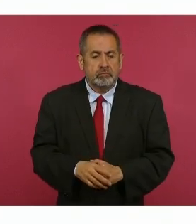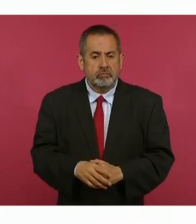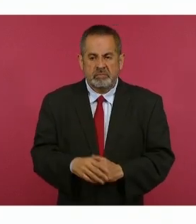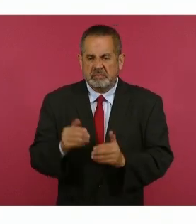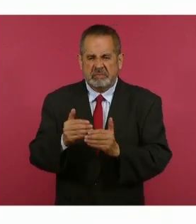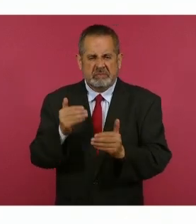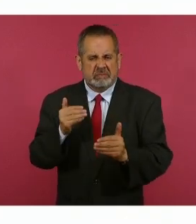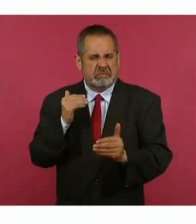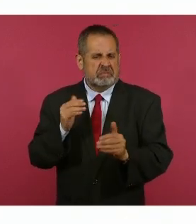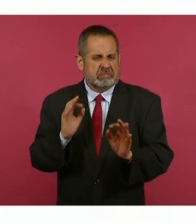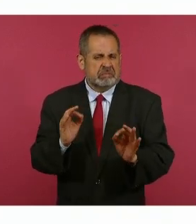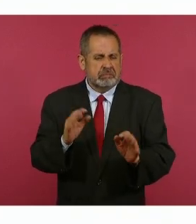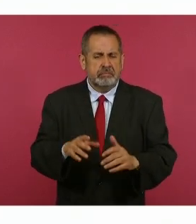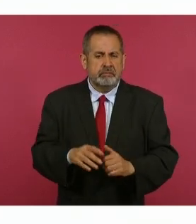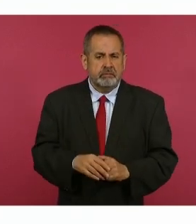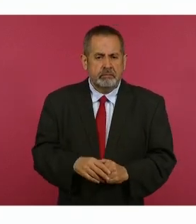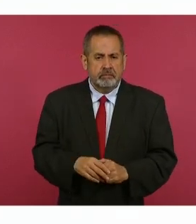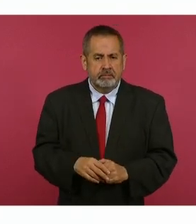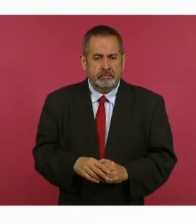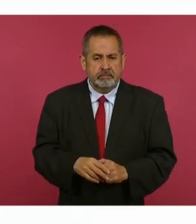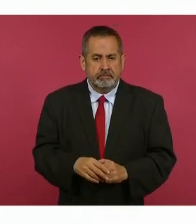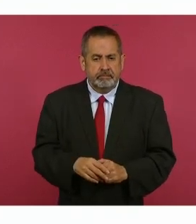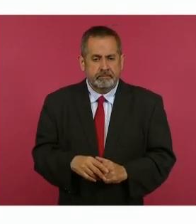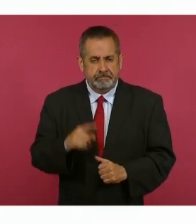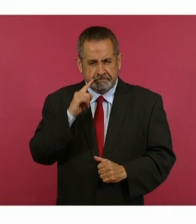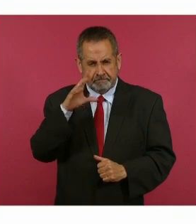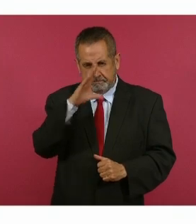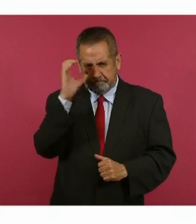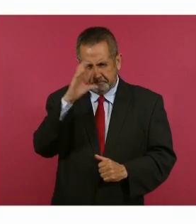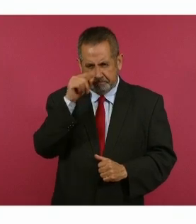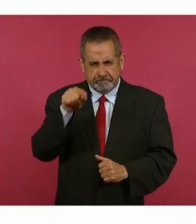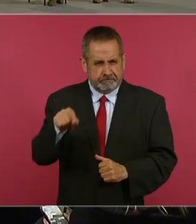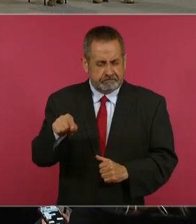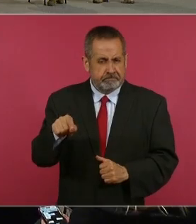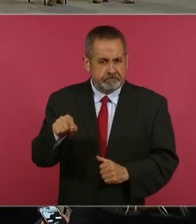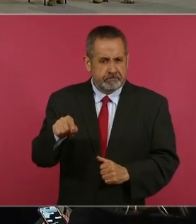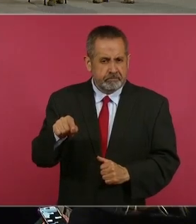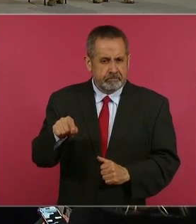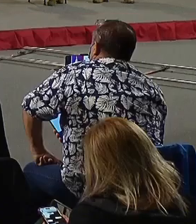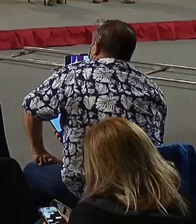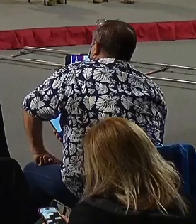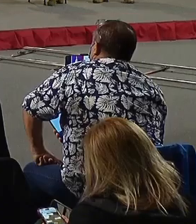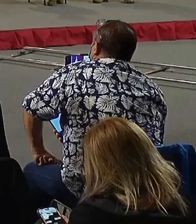Incluso antes. Porque esta imagen es de